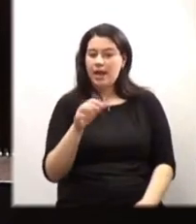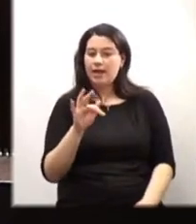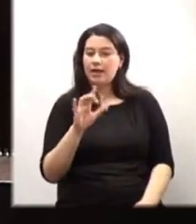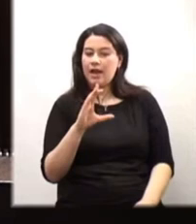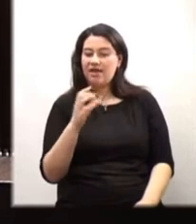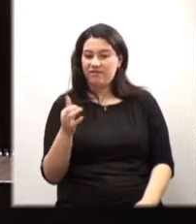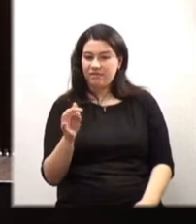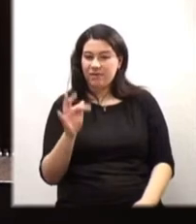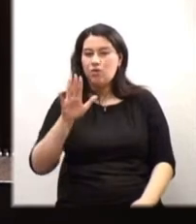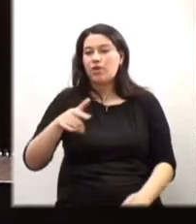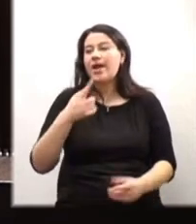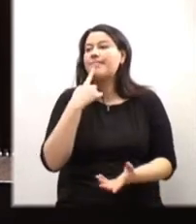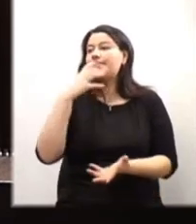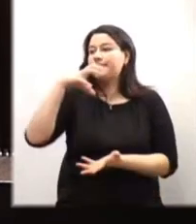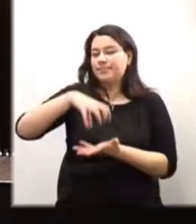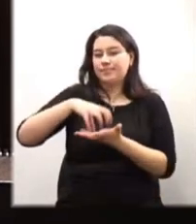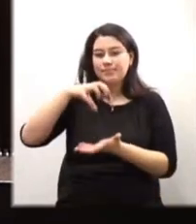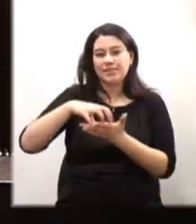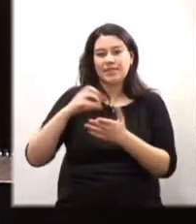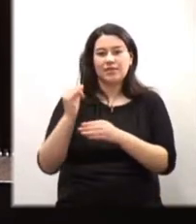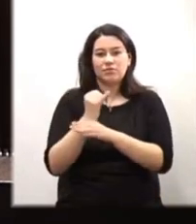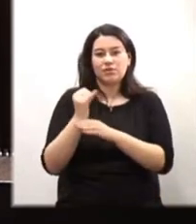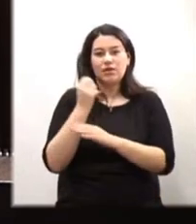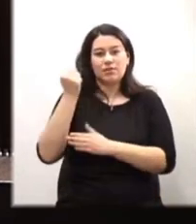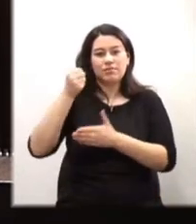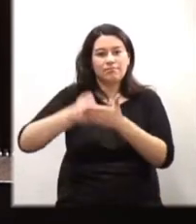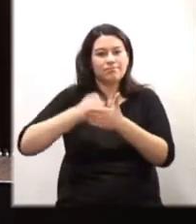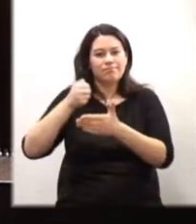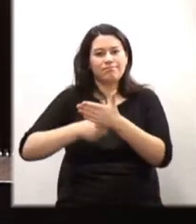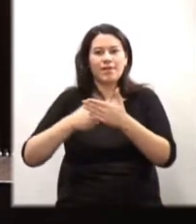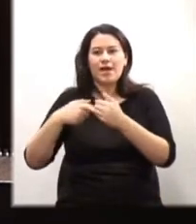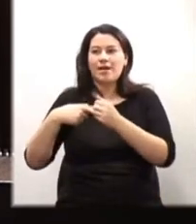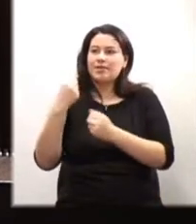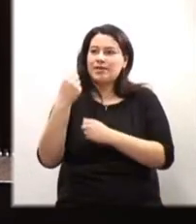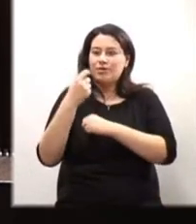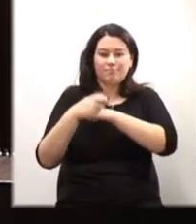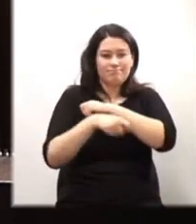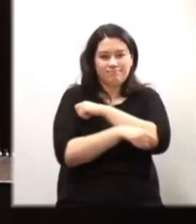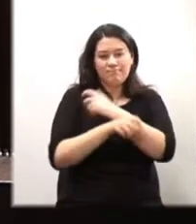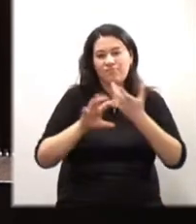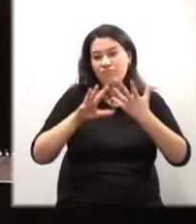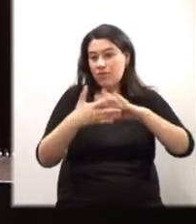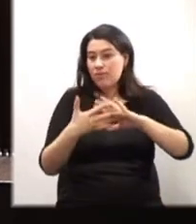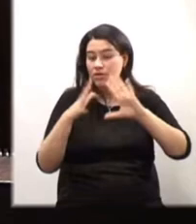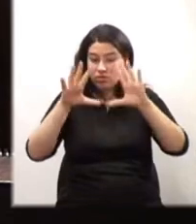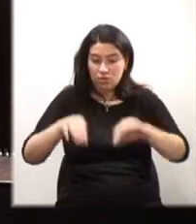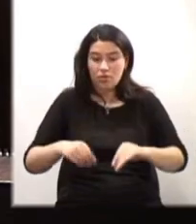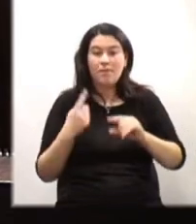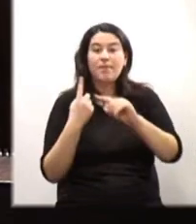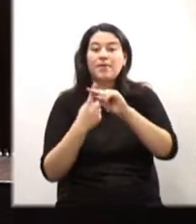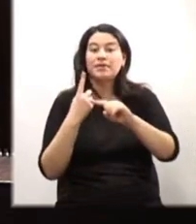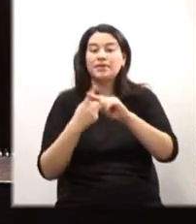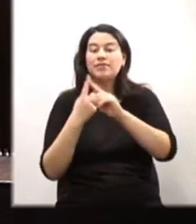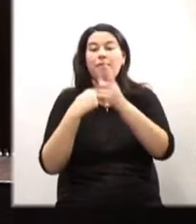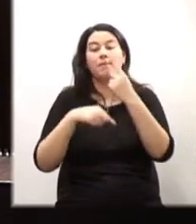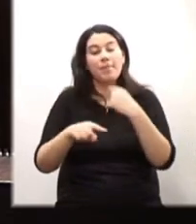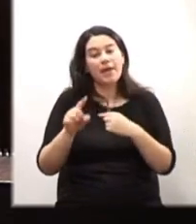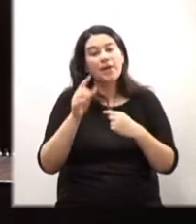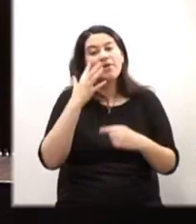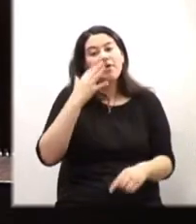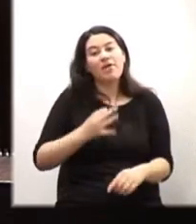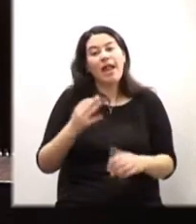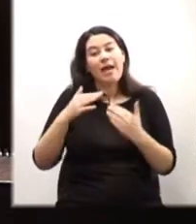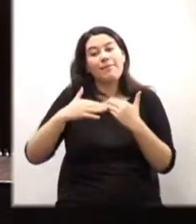es central en el combate al lavado de activos. Todos son elementos que yo creo que son positivos, pero repito, que en